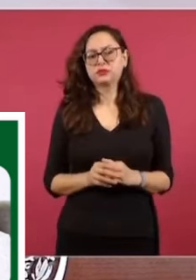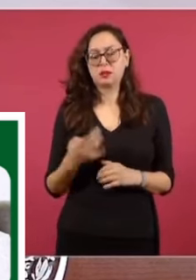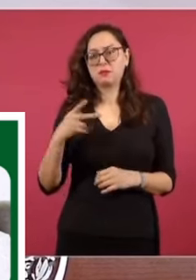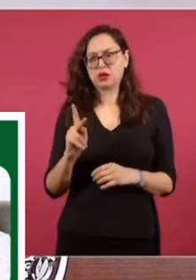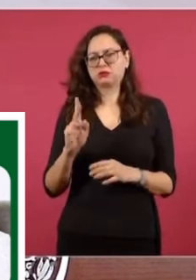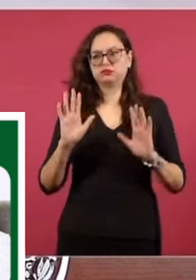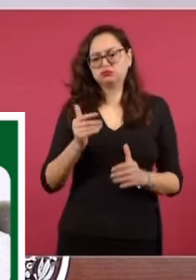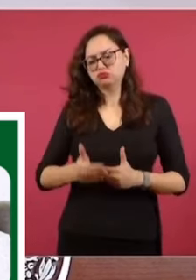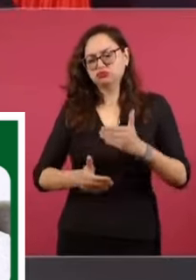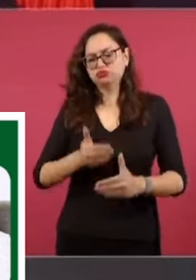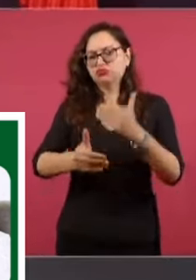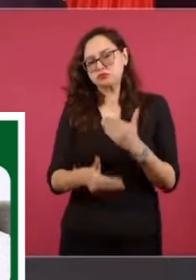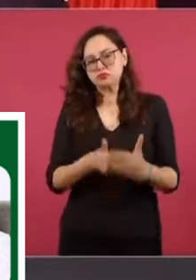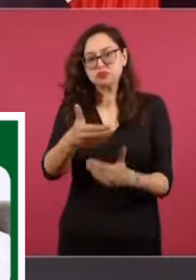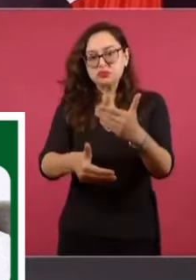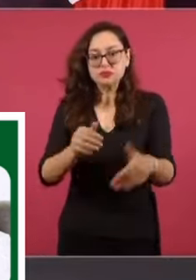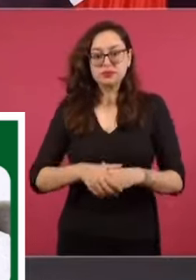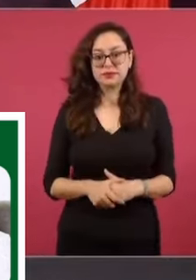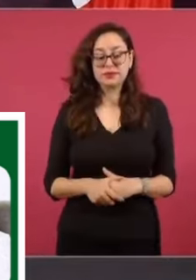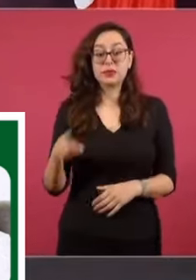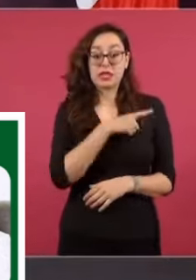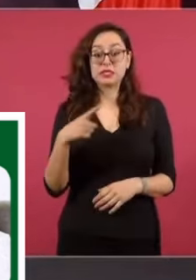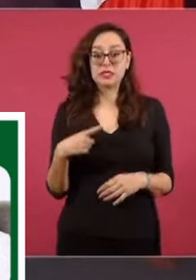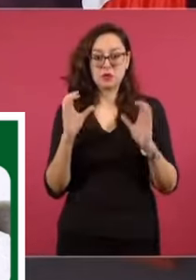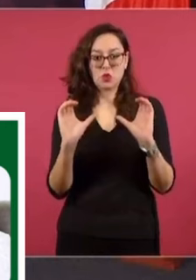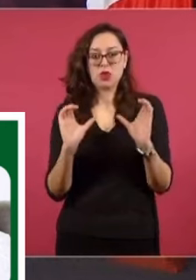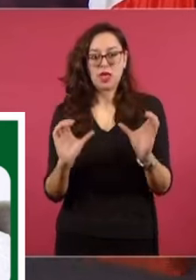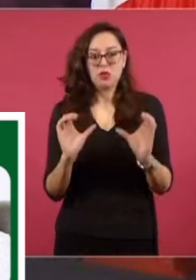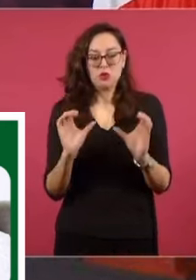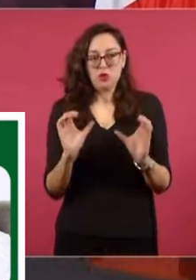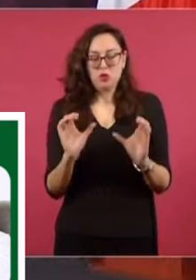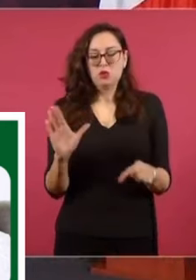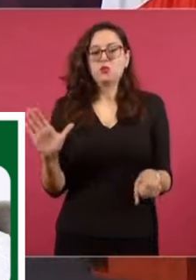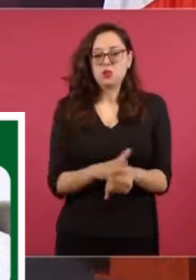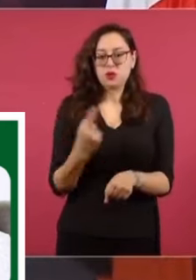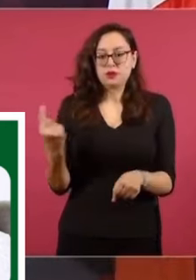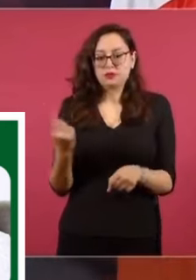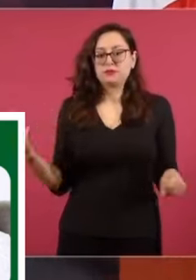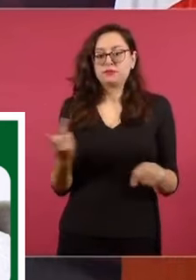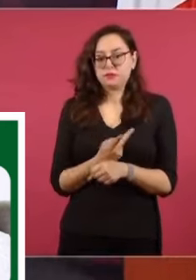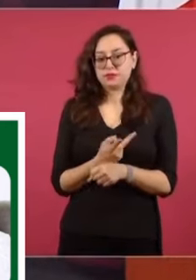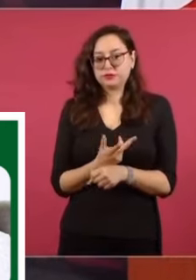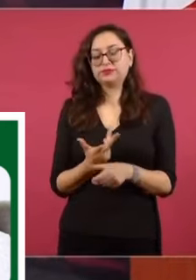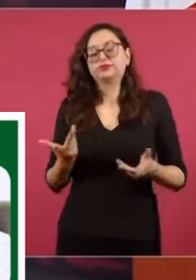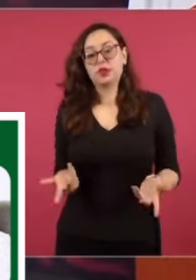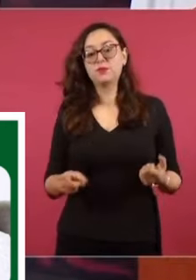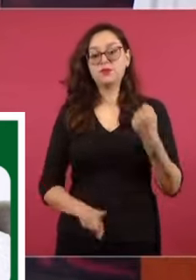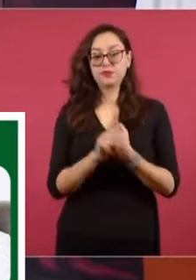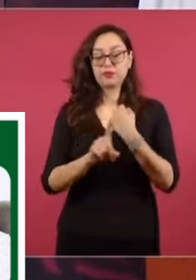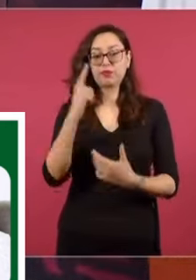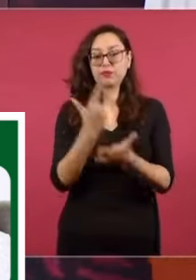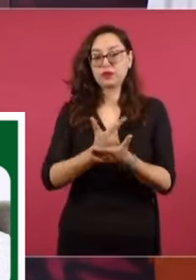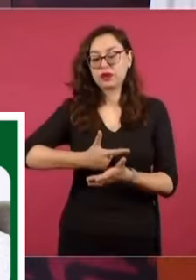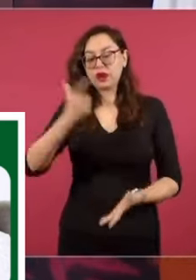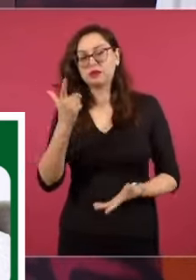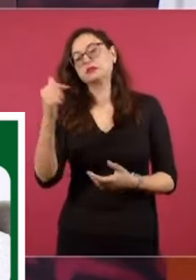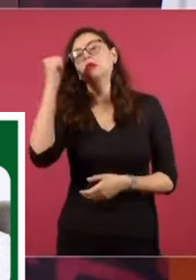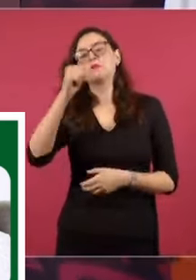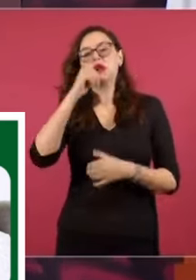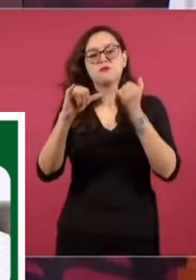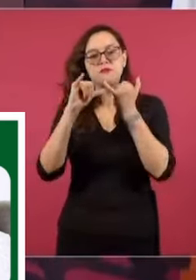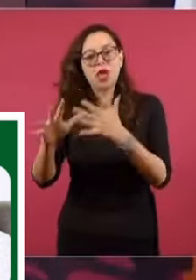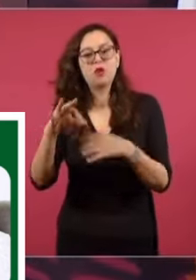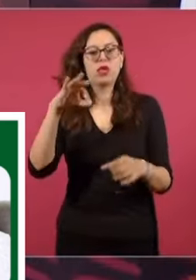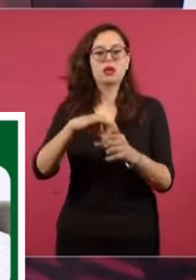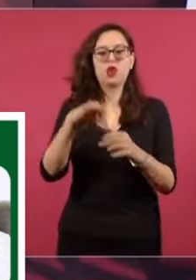cuidado, porque las acusaciones de fondo tienen que ver con el fraude electoral, con la compra del voto,